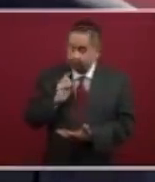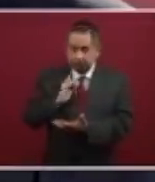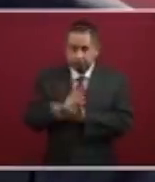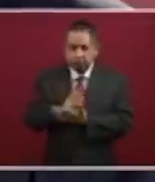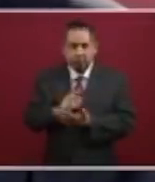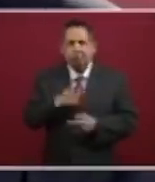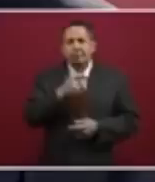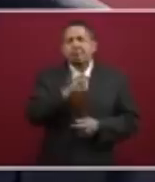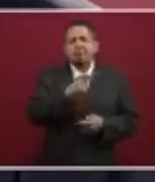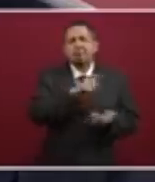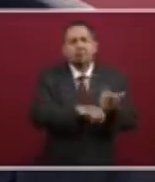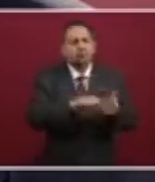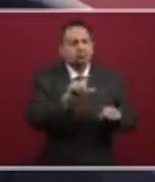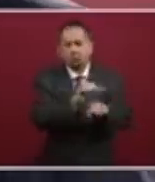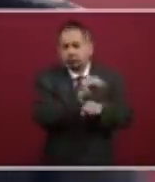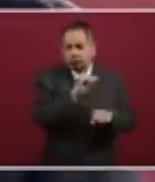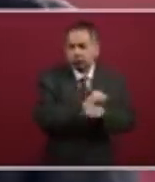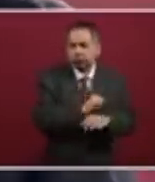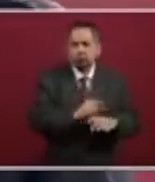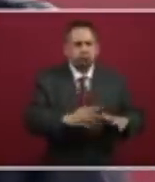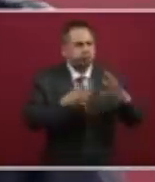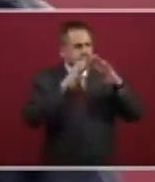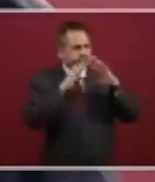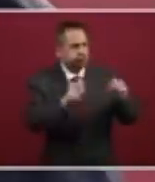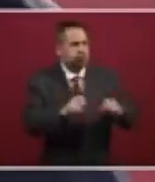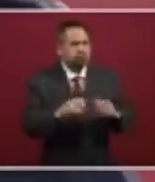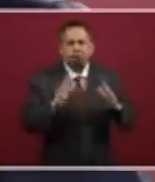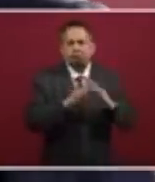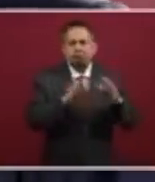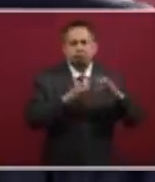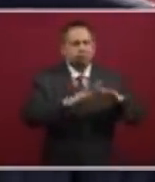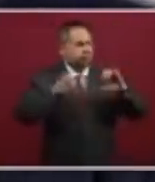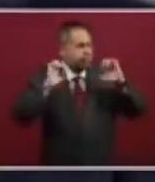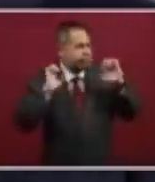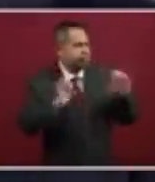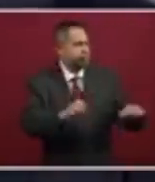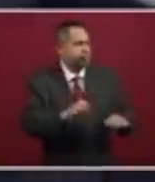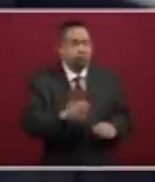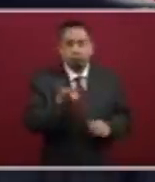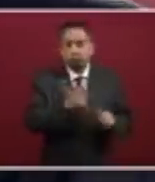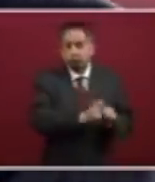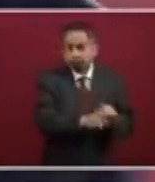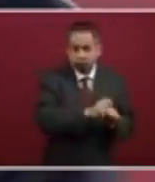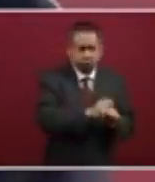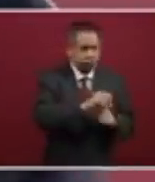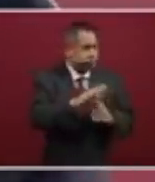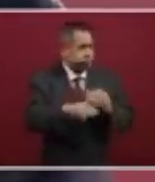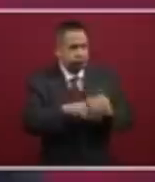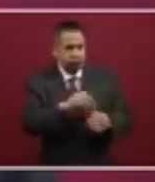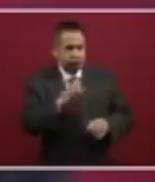automóviles, ranchos, residencias, dinero en efectivo, todo